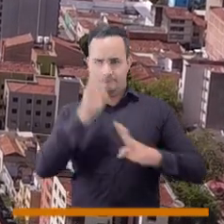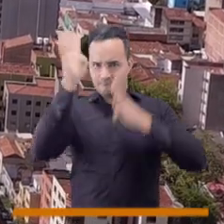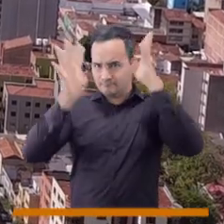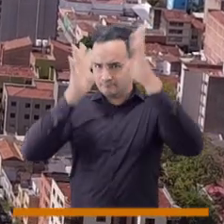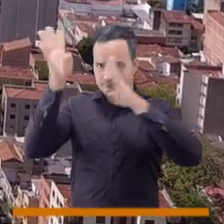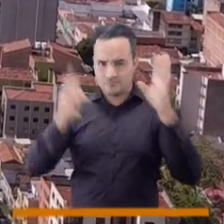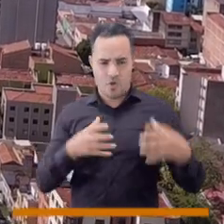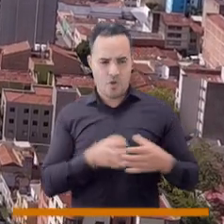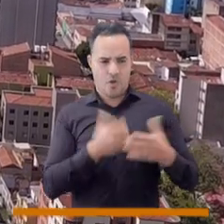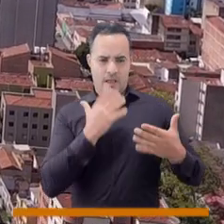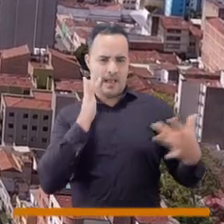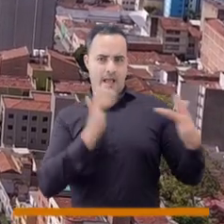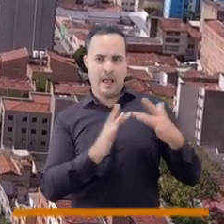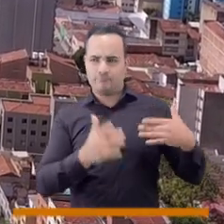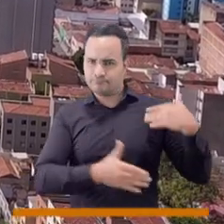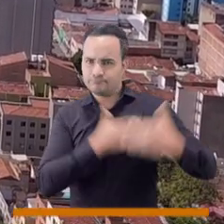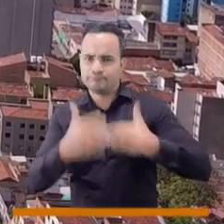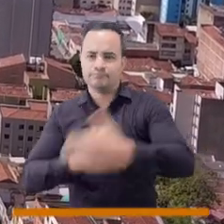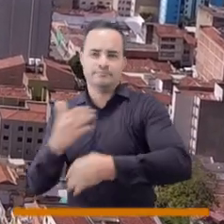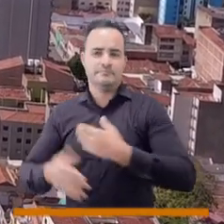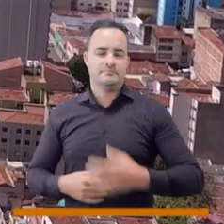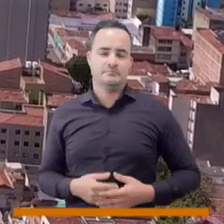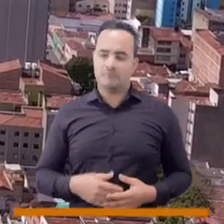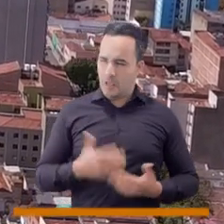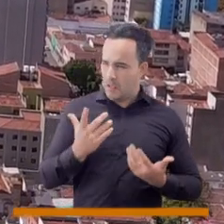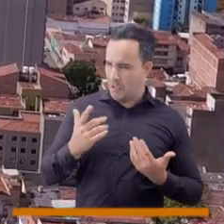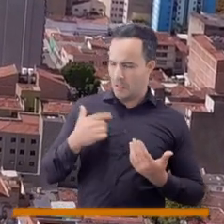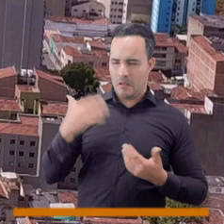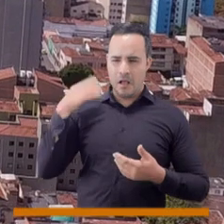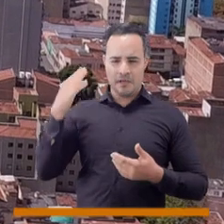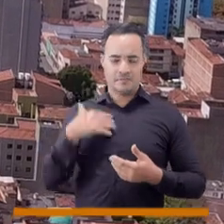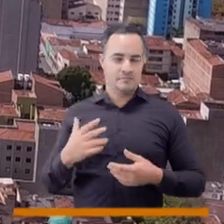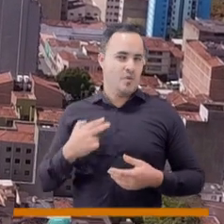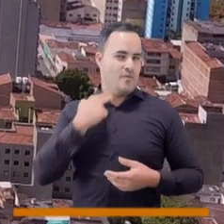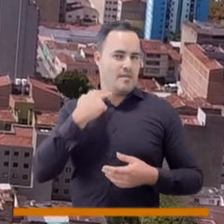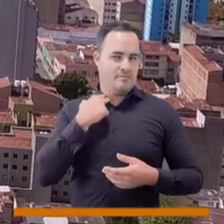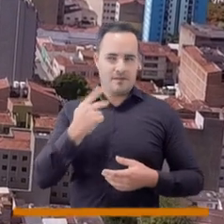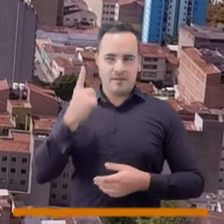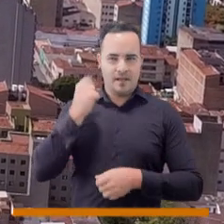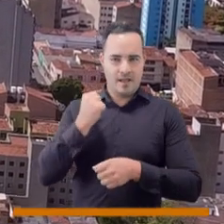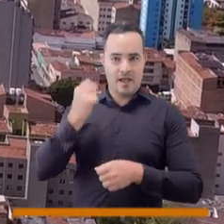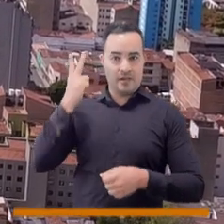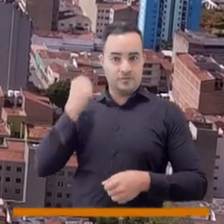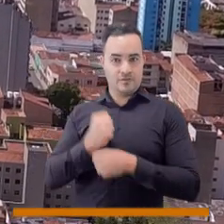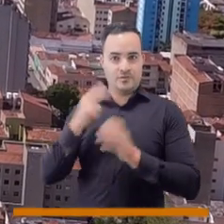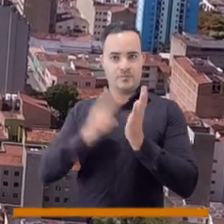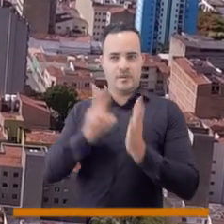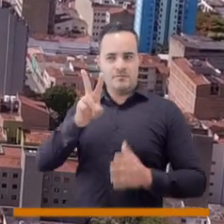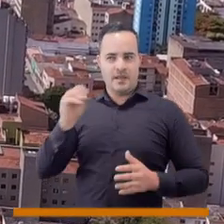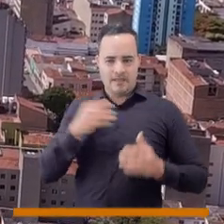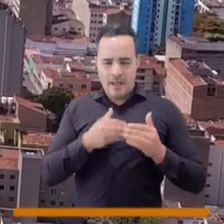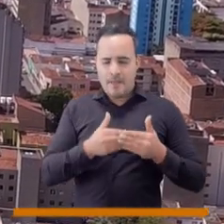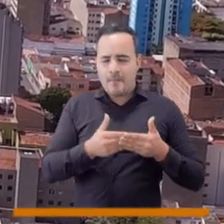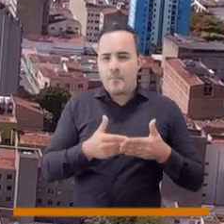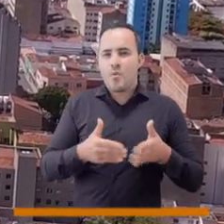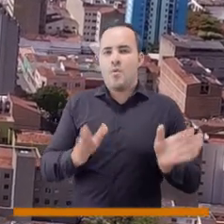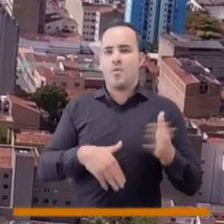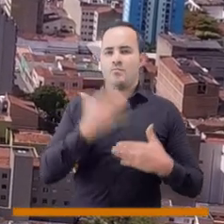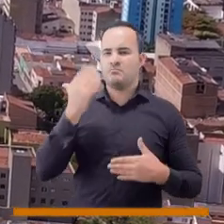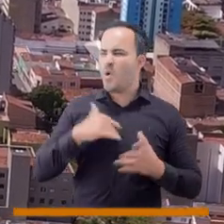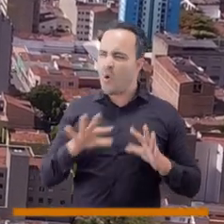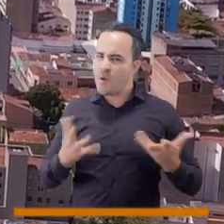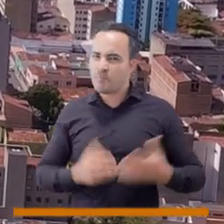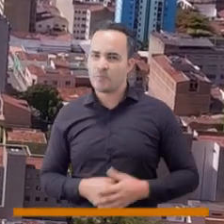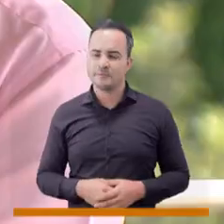seguramente también han participado de esta experiencia, ¿qué significa para nuestra ciudad? Iniciemos con el abogado Roldán. Catherine, hay que